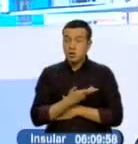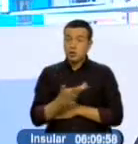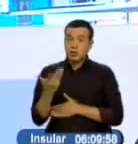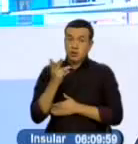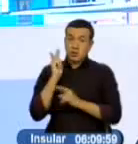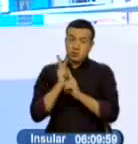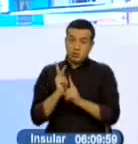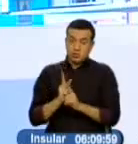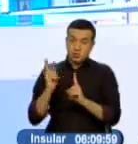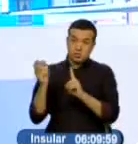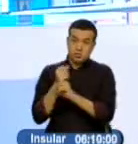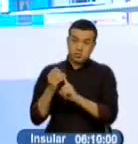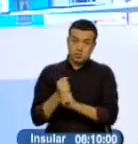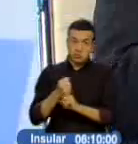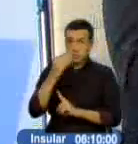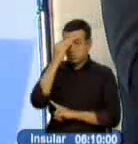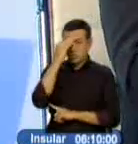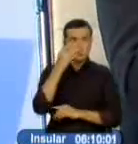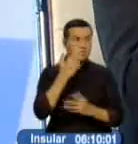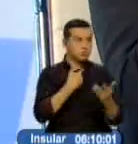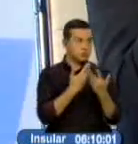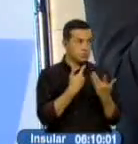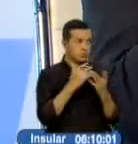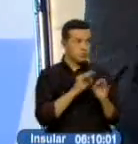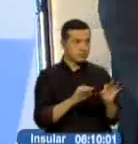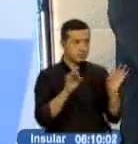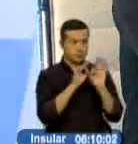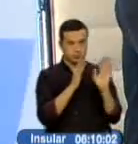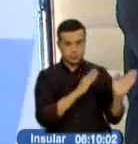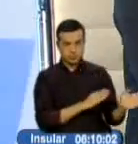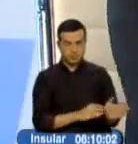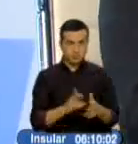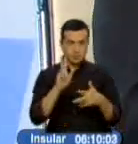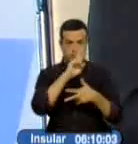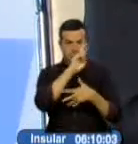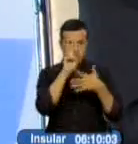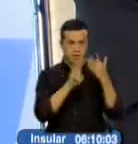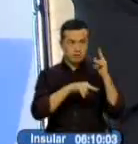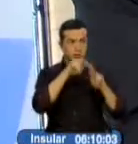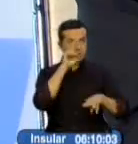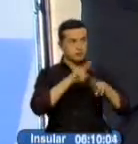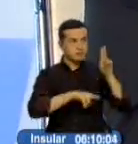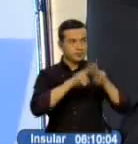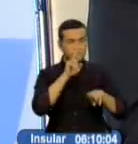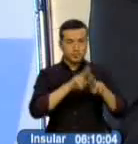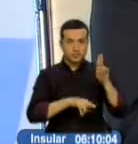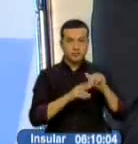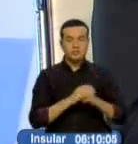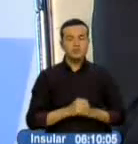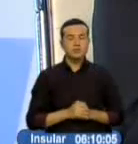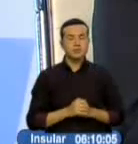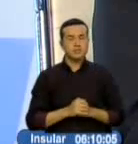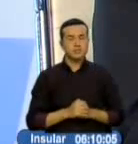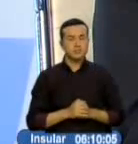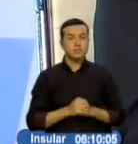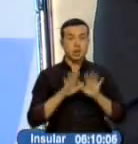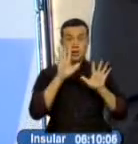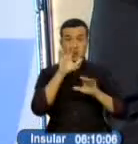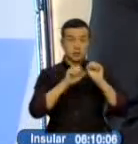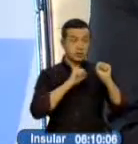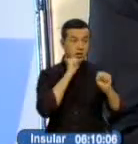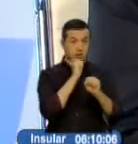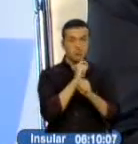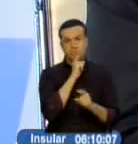los aspectos de logros educativos. Que existe una verdadera integración. Pero vamos por parte. Comencemos por el tema de infraestructura. Durante los últimos 10 años